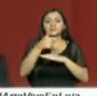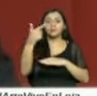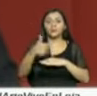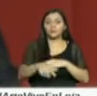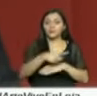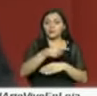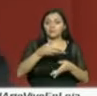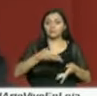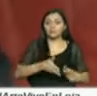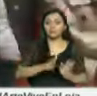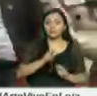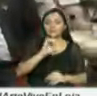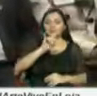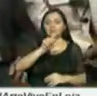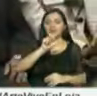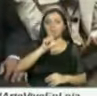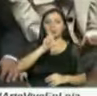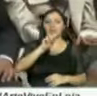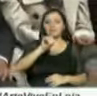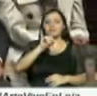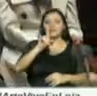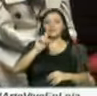lojano, Salvador Jaramillo.